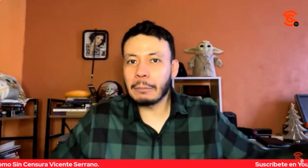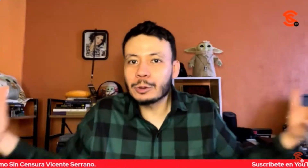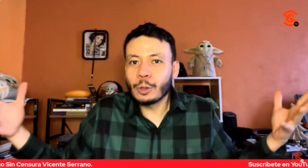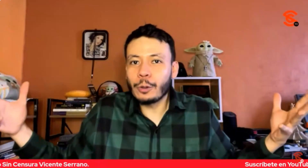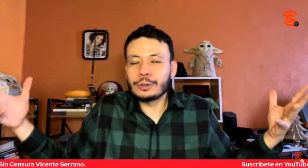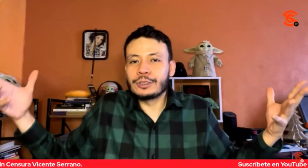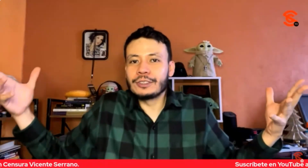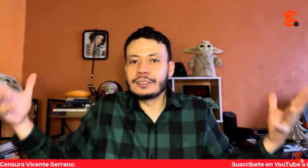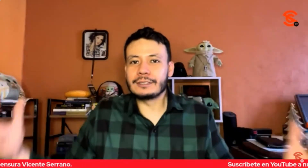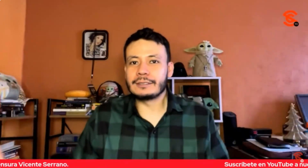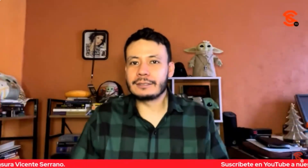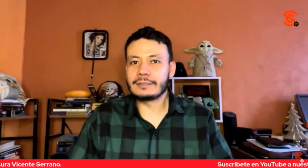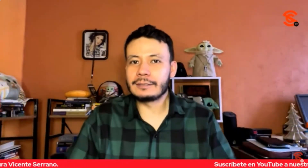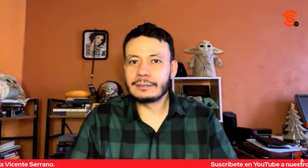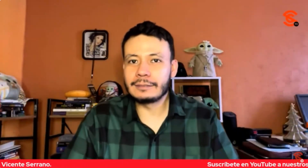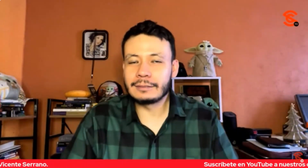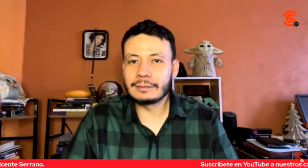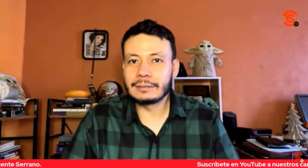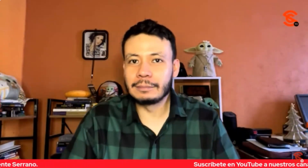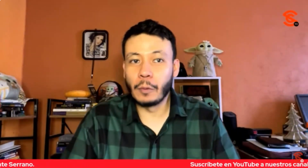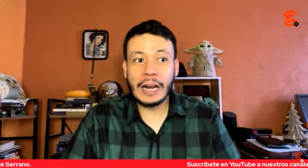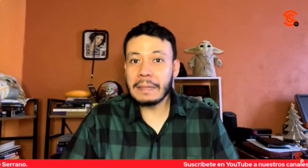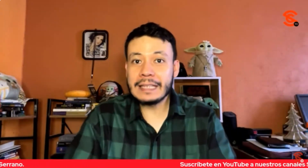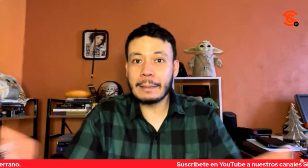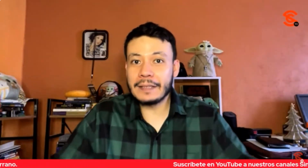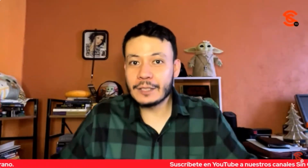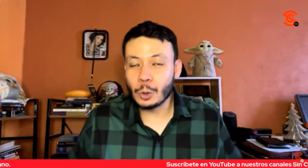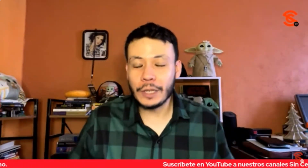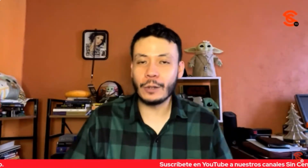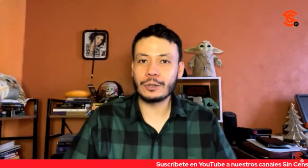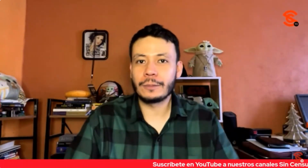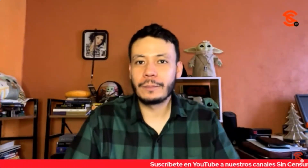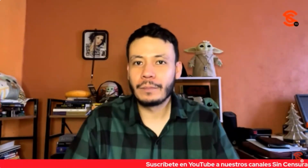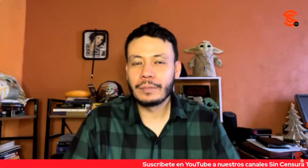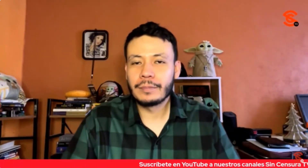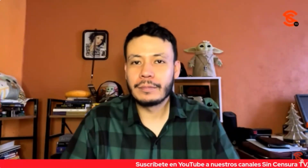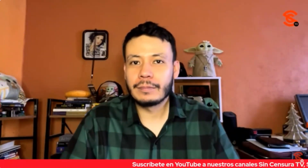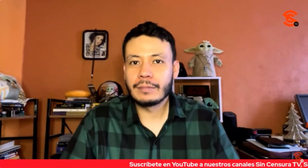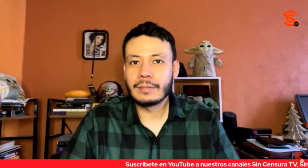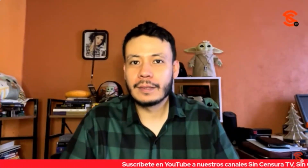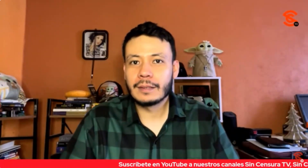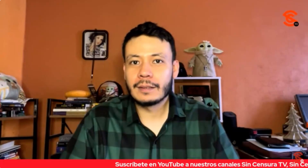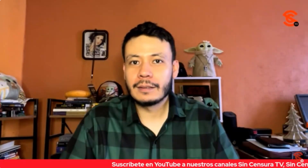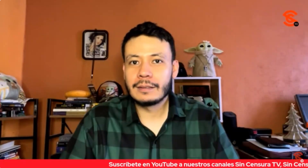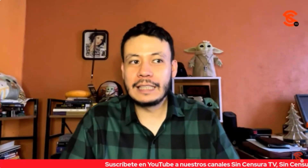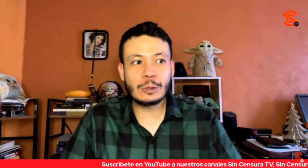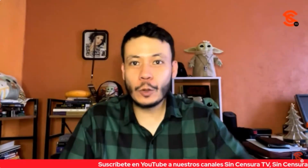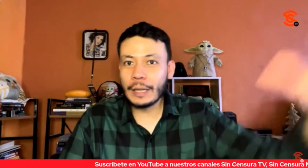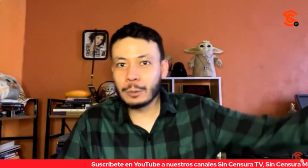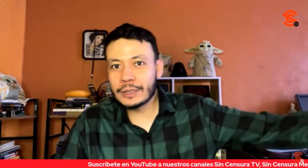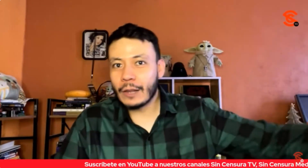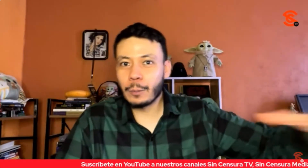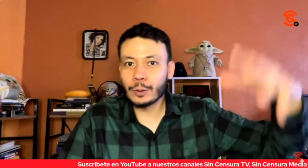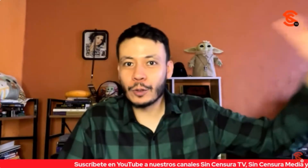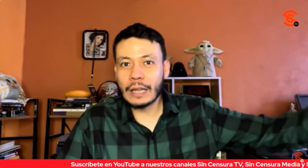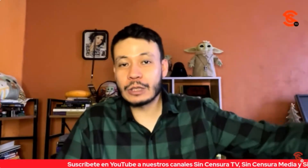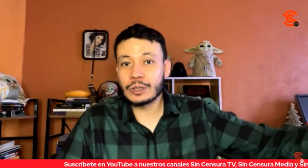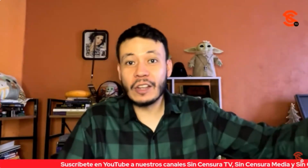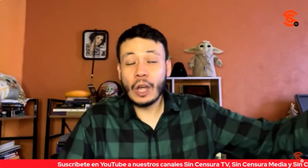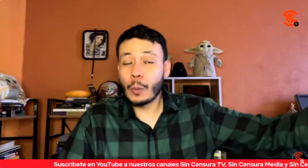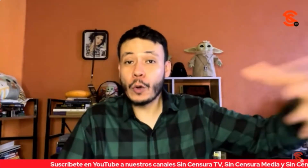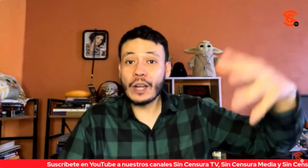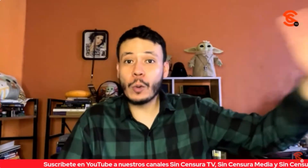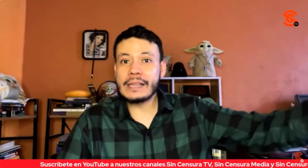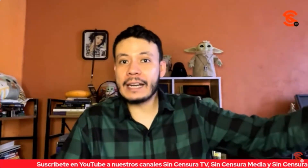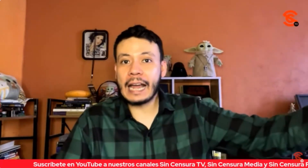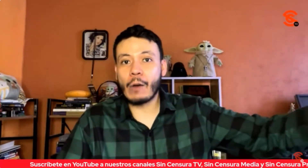pues quedamos todos moralmente también destruidos. Y eso es lo que han buscado por todos lados.